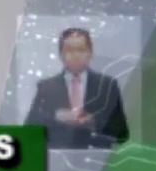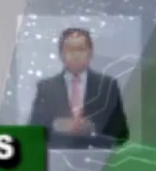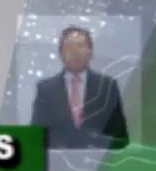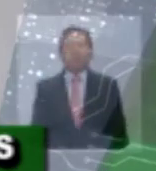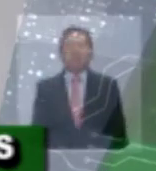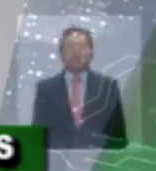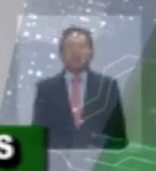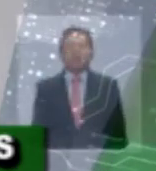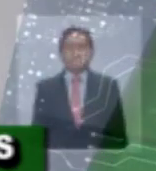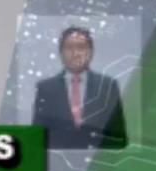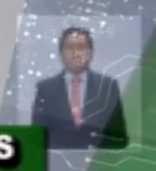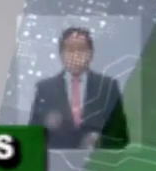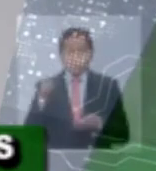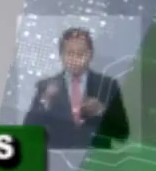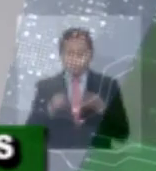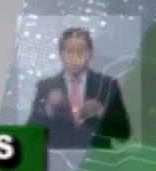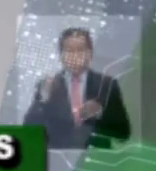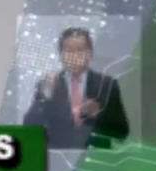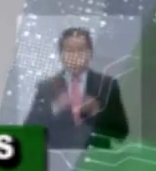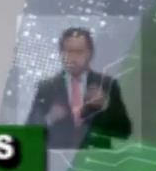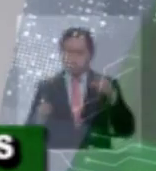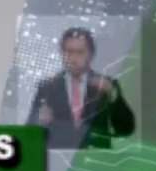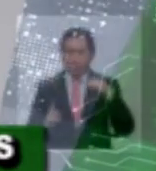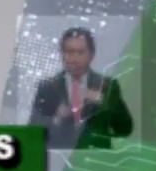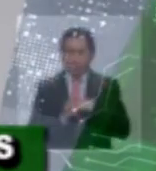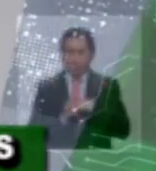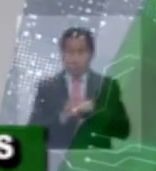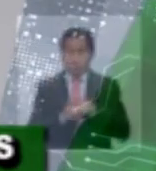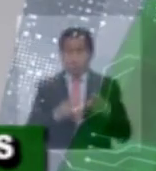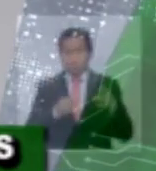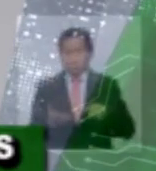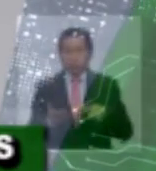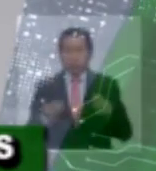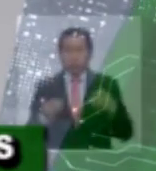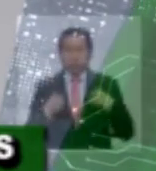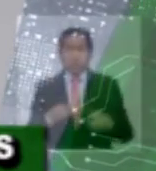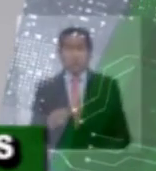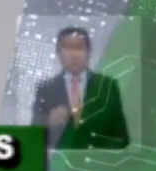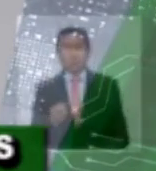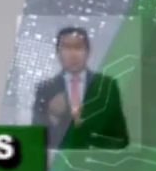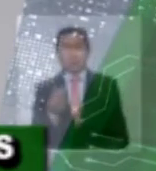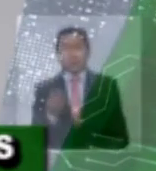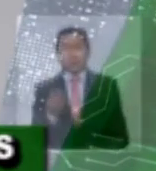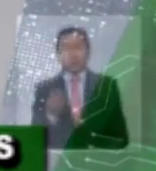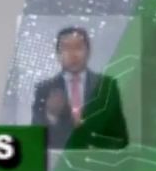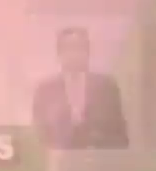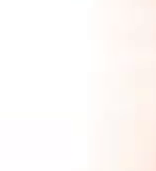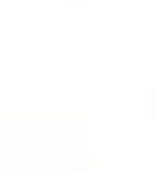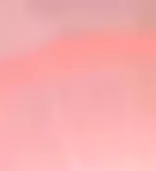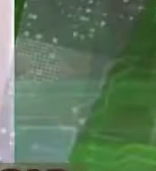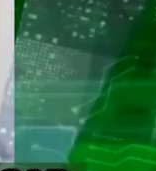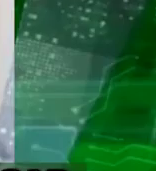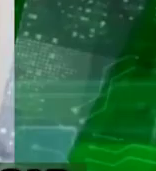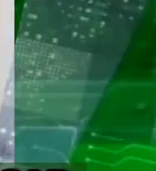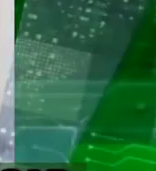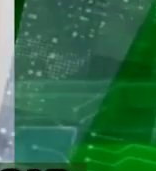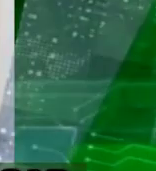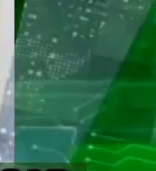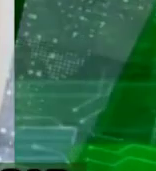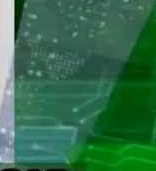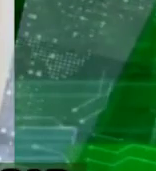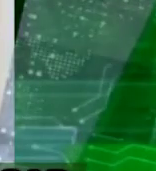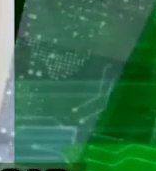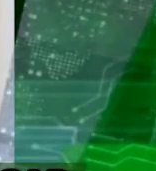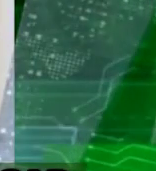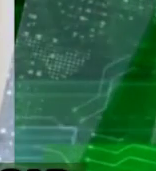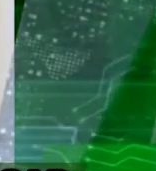3 nuevos decesos. Con esos últimos casos, los decesos son de 14 fallecidos hasta la fecha. Hay que hacer una